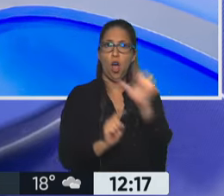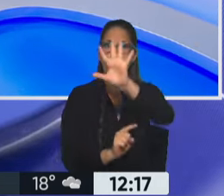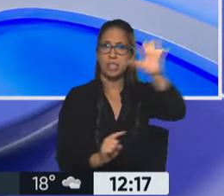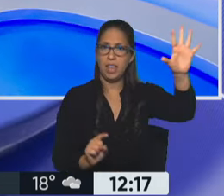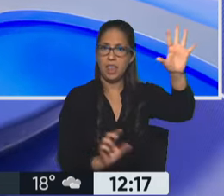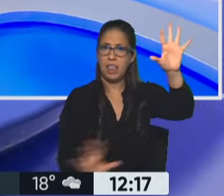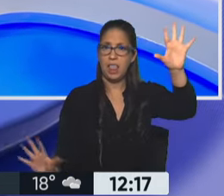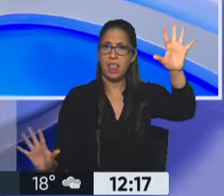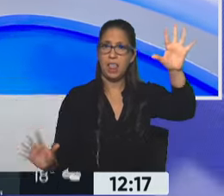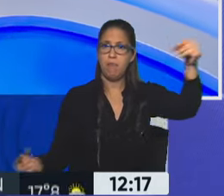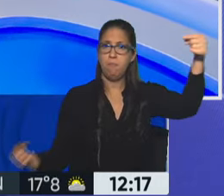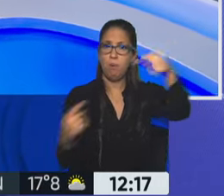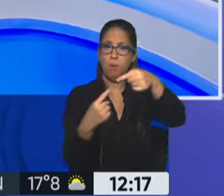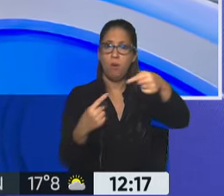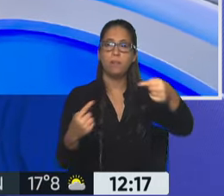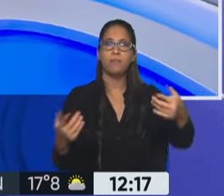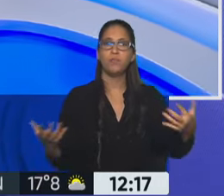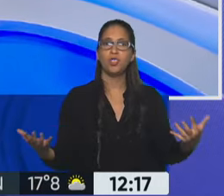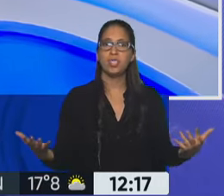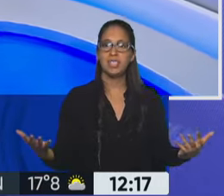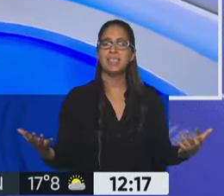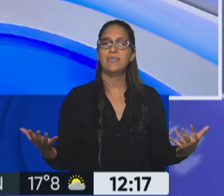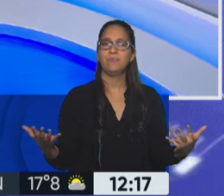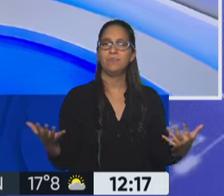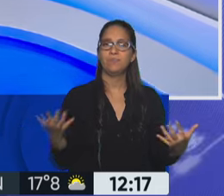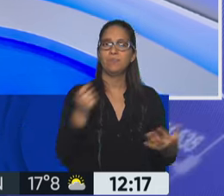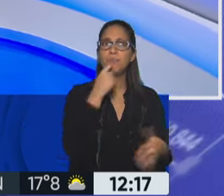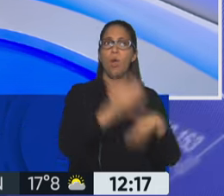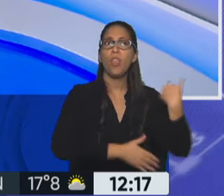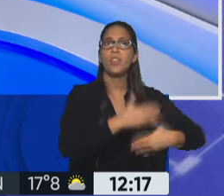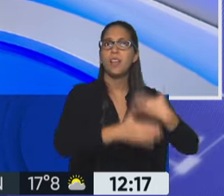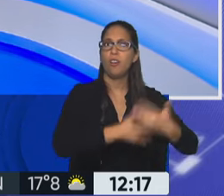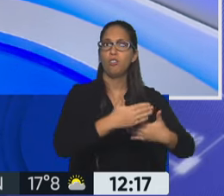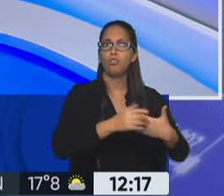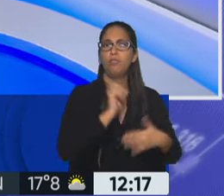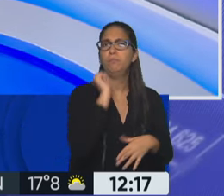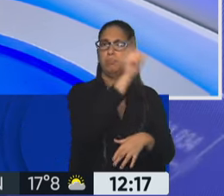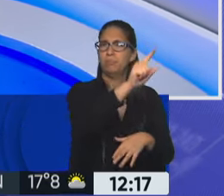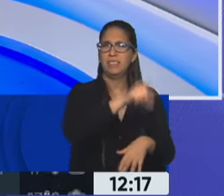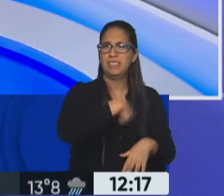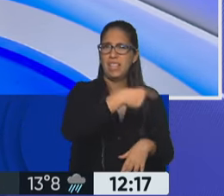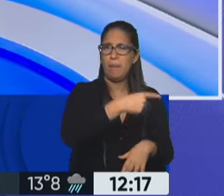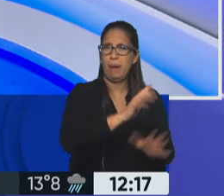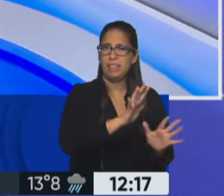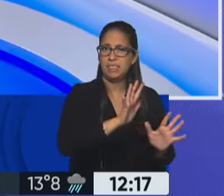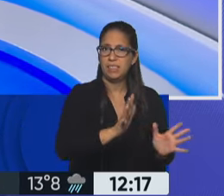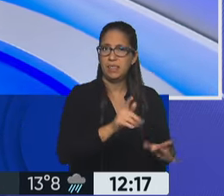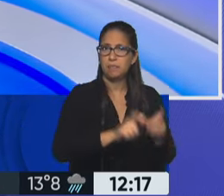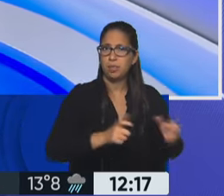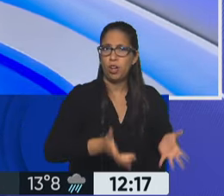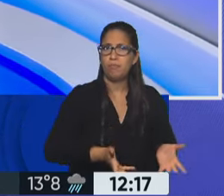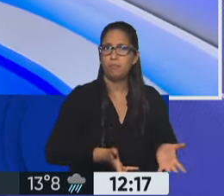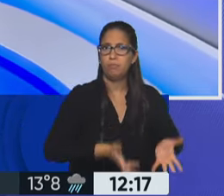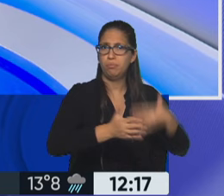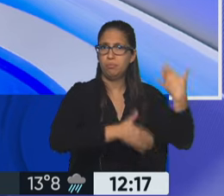haciendo que cuyos principios que tienen que ver con el desarrollo histórico que hemos que ha tenido la humanidad o sea en